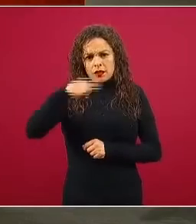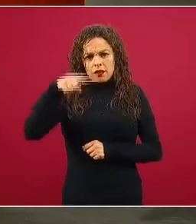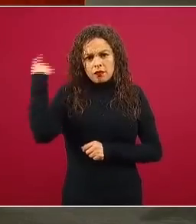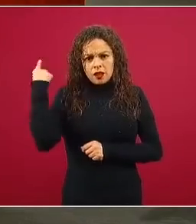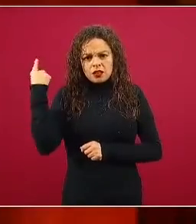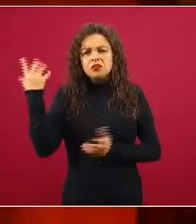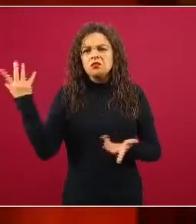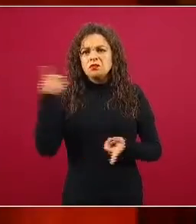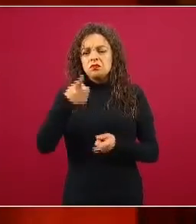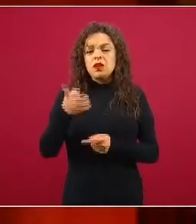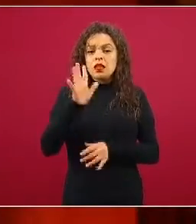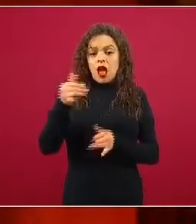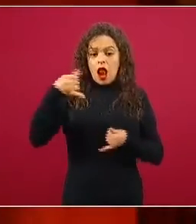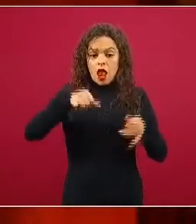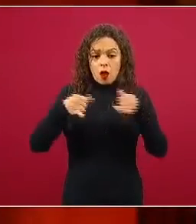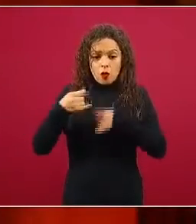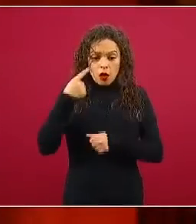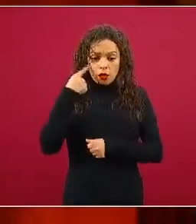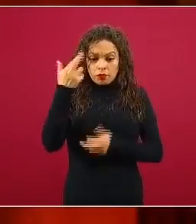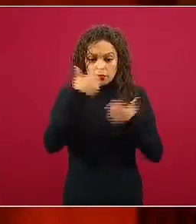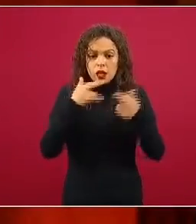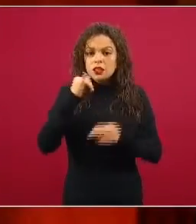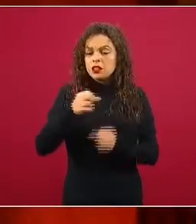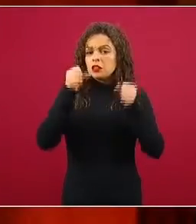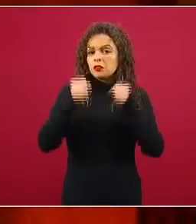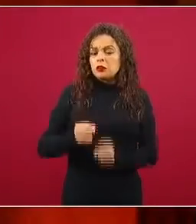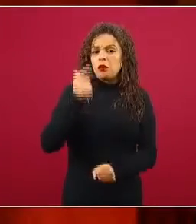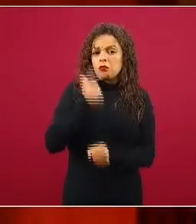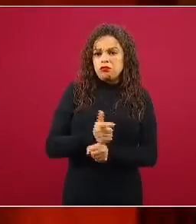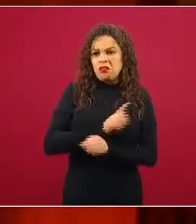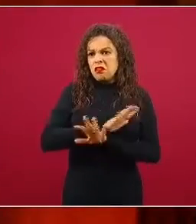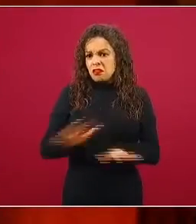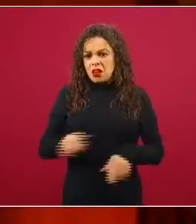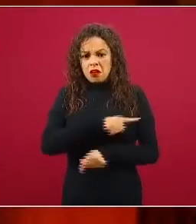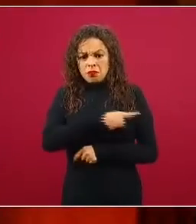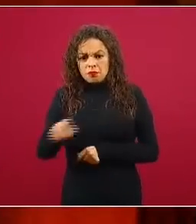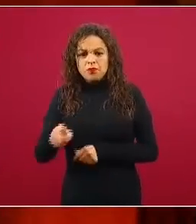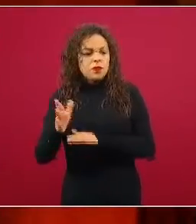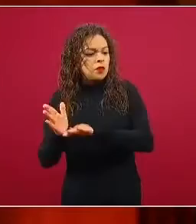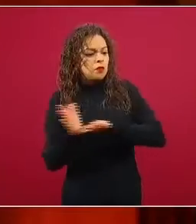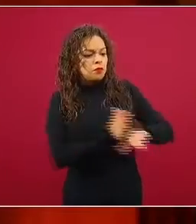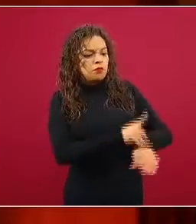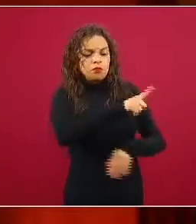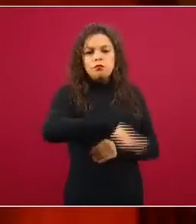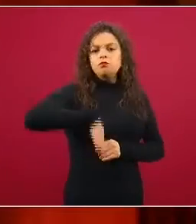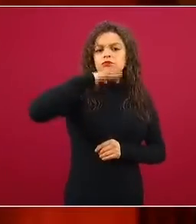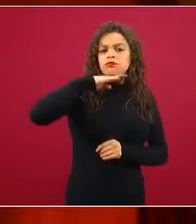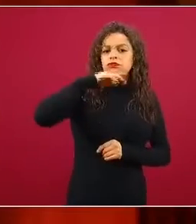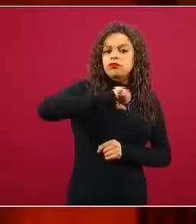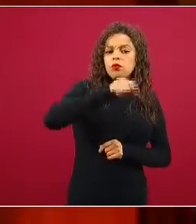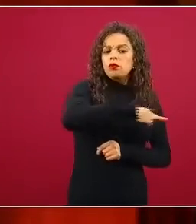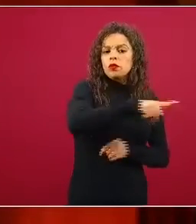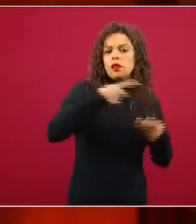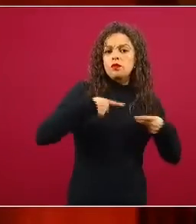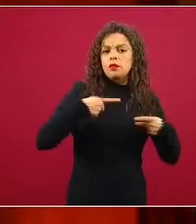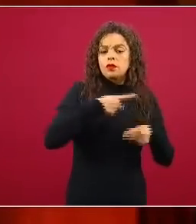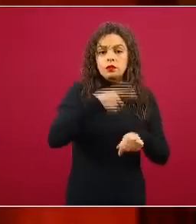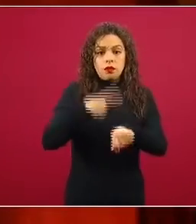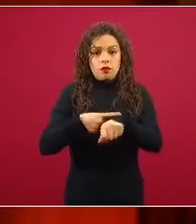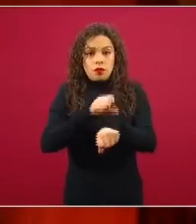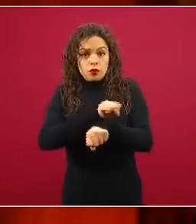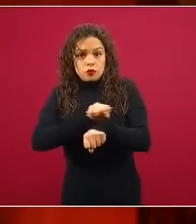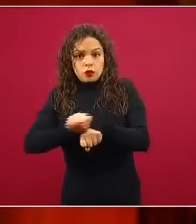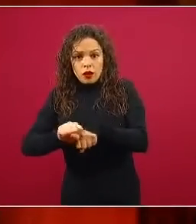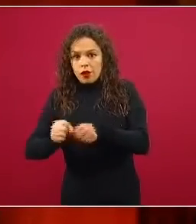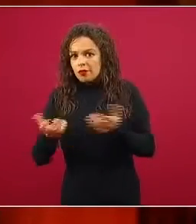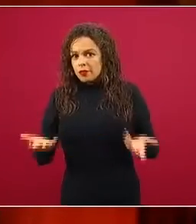por laboratorio, pero dejar de un lado o no ver a todas estas personas que sí están teniendo enfermedad leve, pero que por